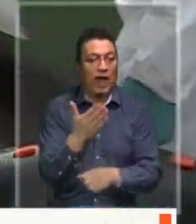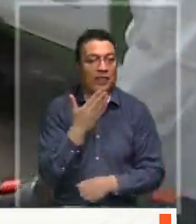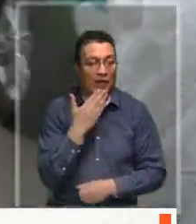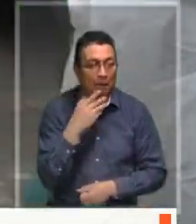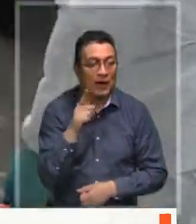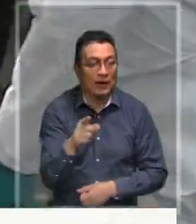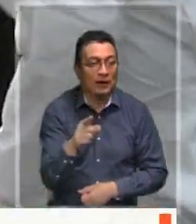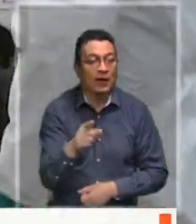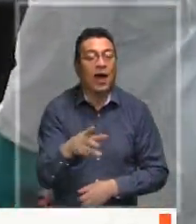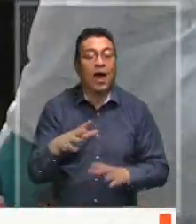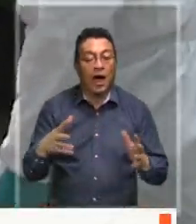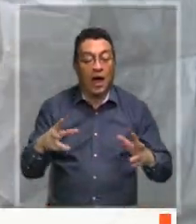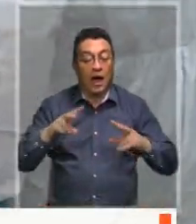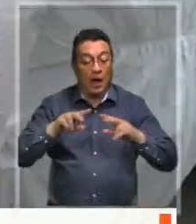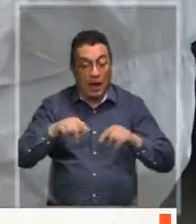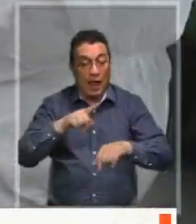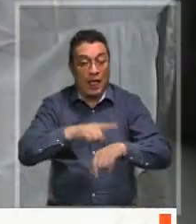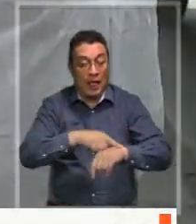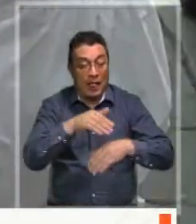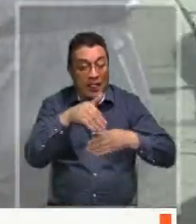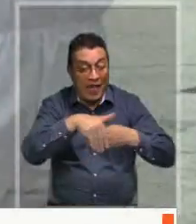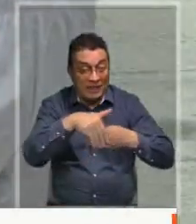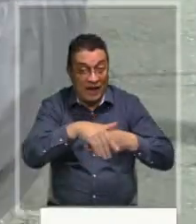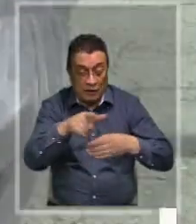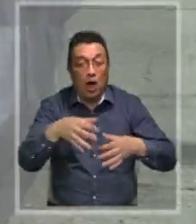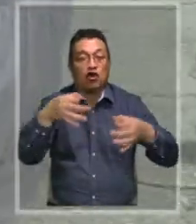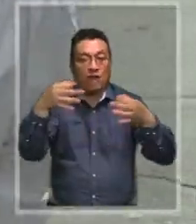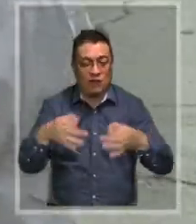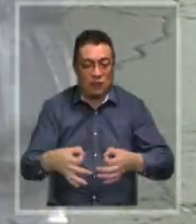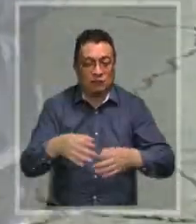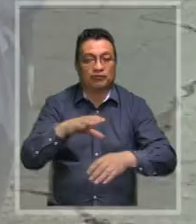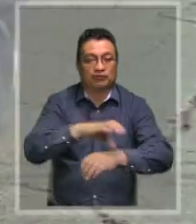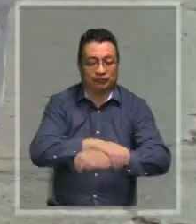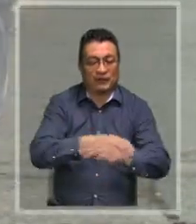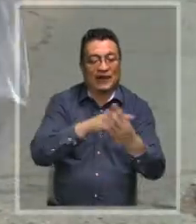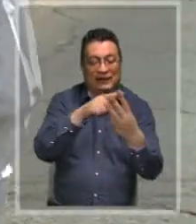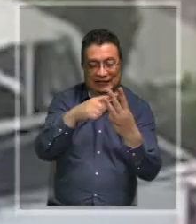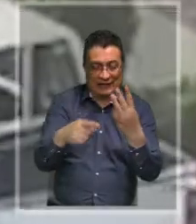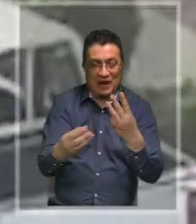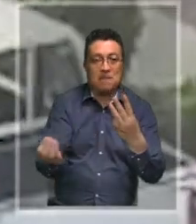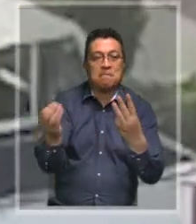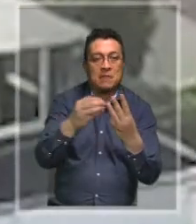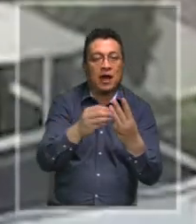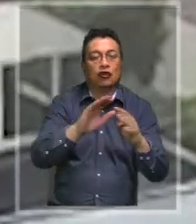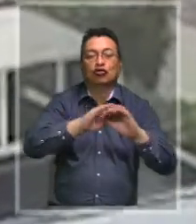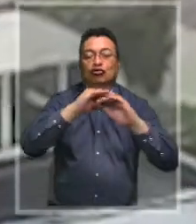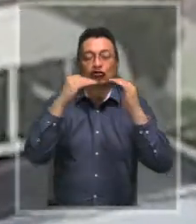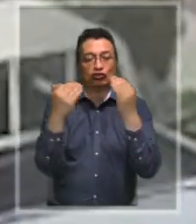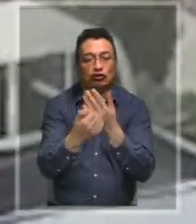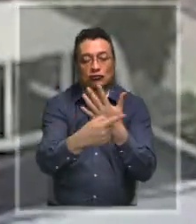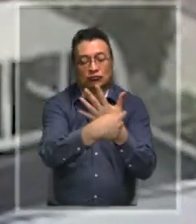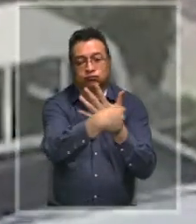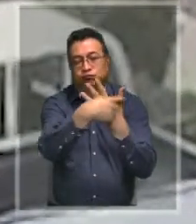Ello mientras que en horas de la tarde, carabineros confirmó la detención de otros 3 sujetos, cayendo así el total de la